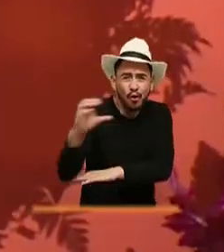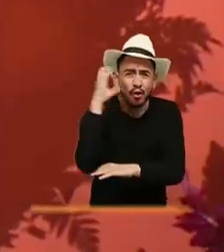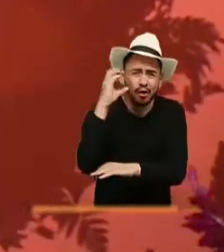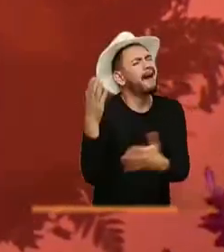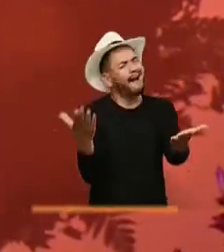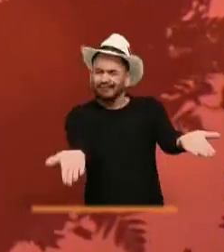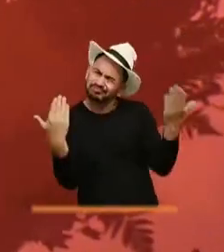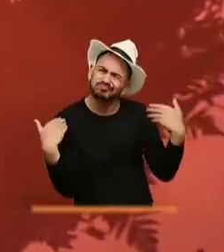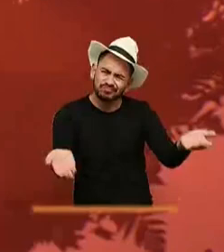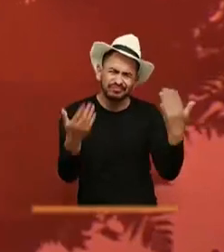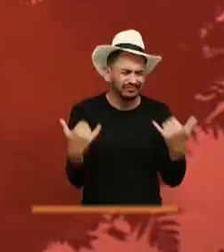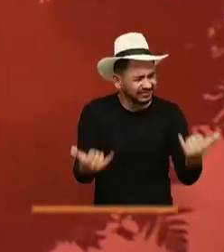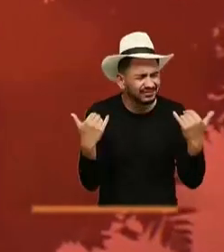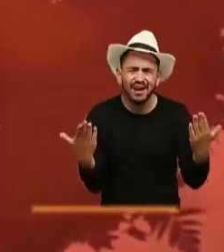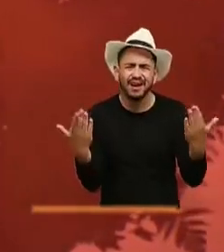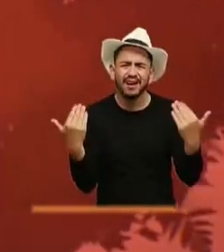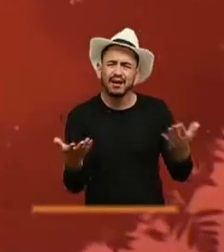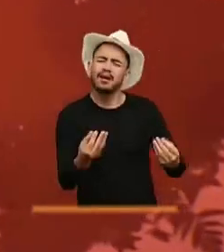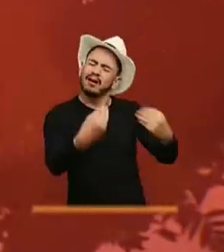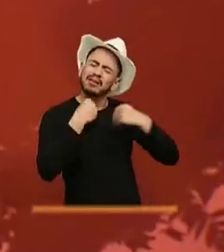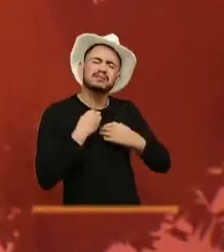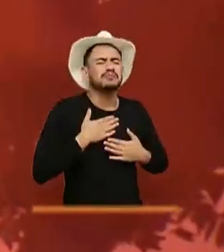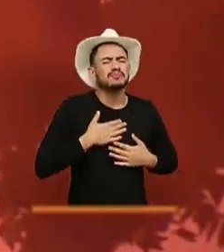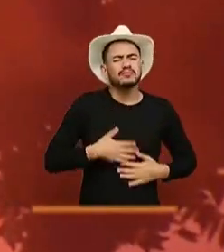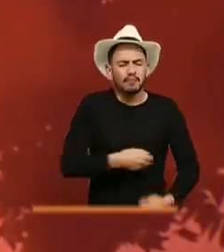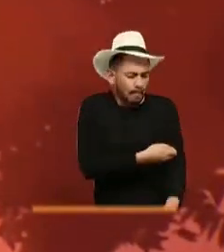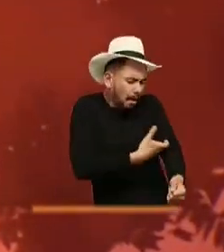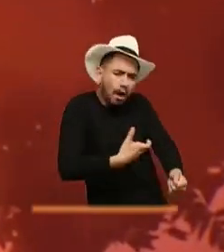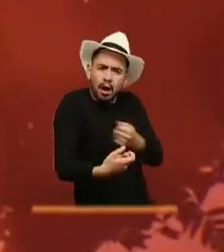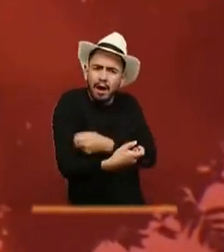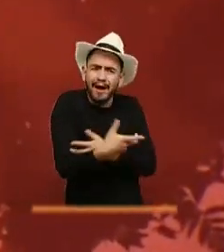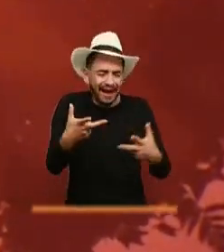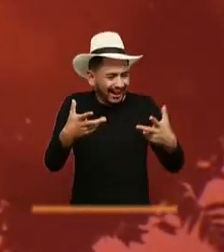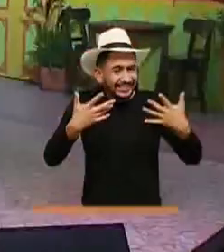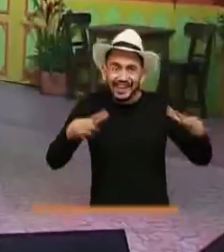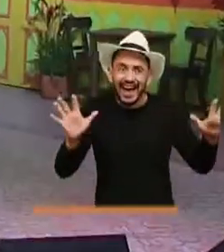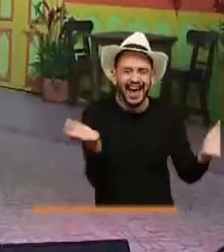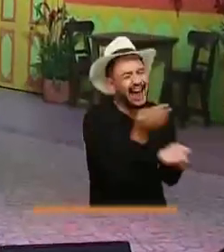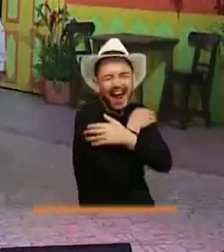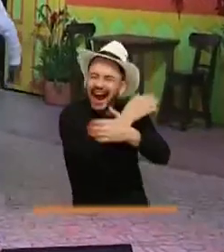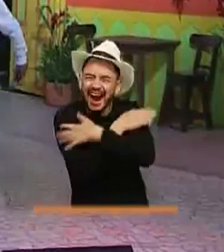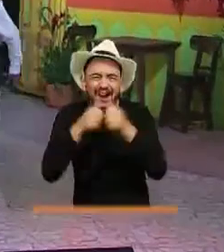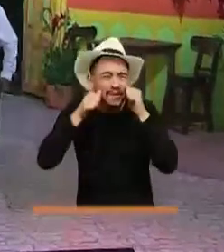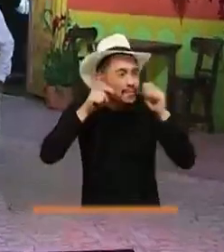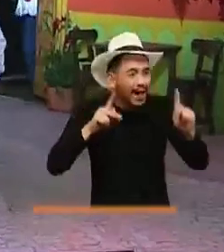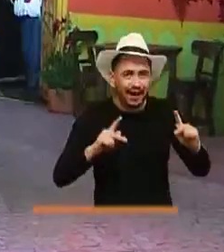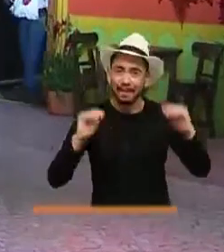para podernos abrazar, por un mundo más humano. La trova.